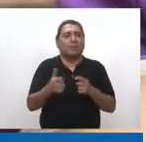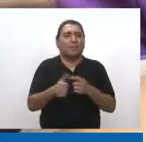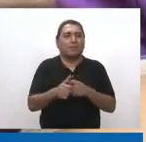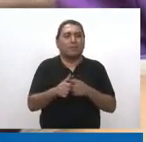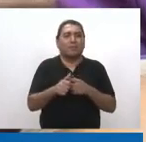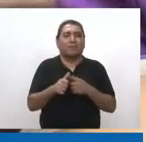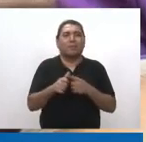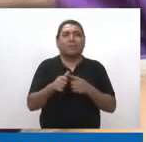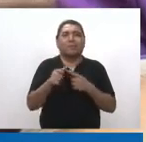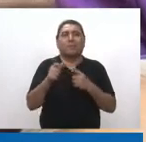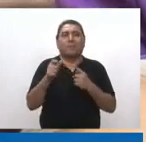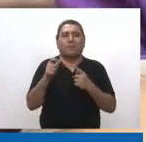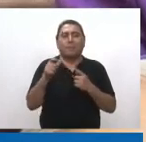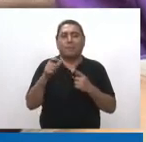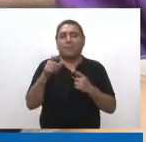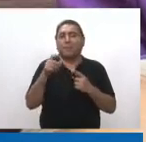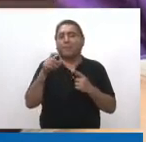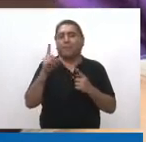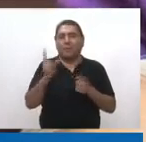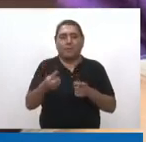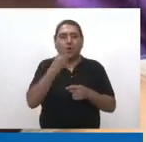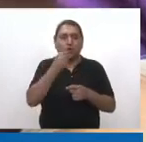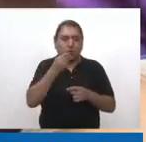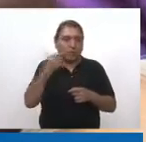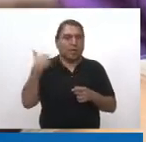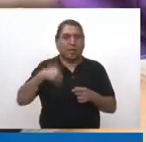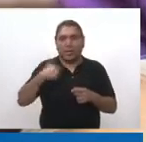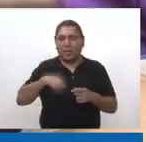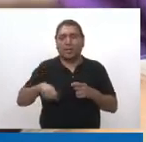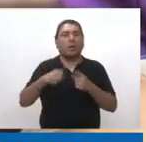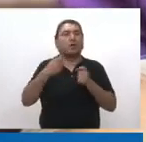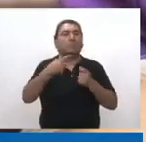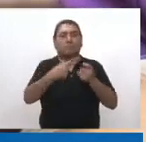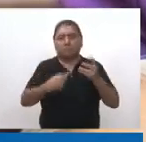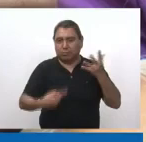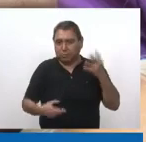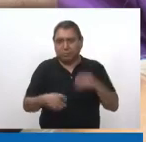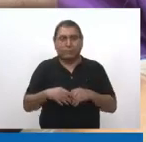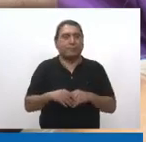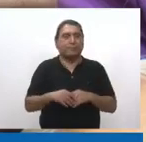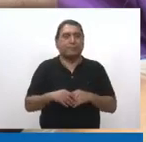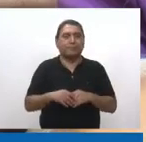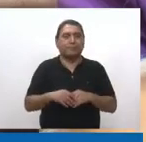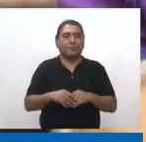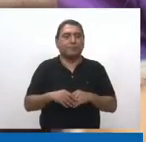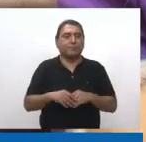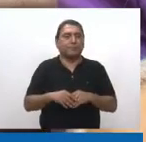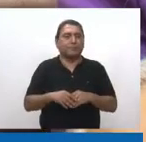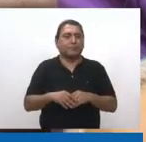Videoclub Dreams, Berroqui, Consumidores Argentinos, etcétera, etcétera.